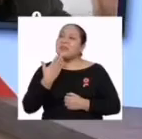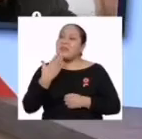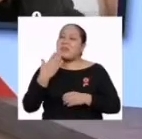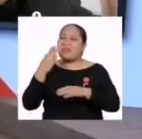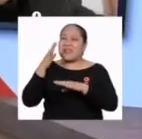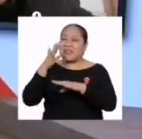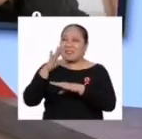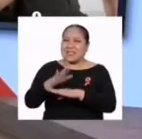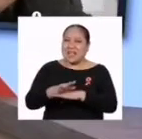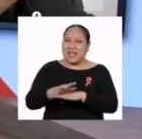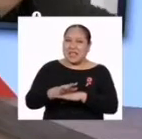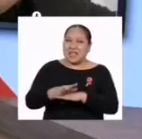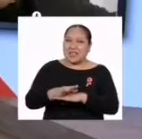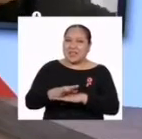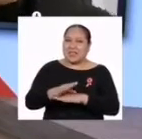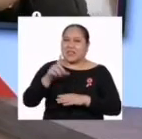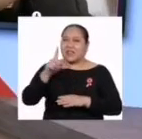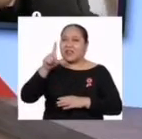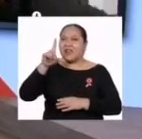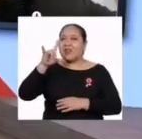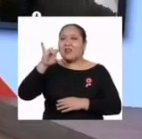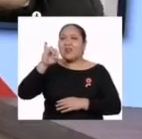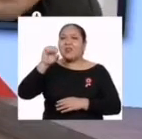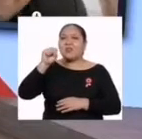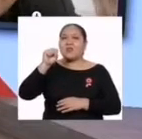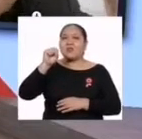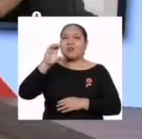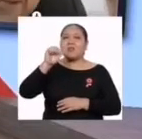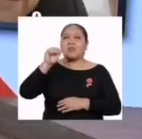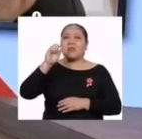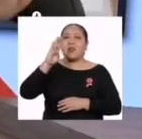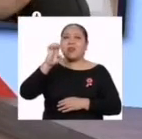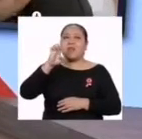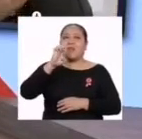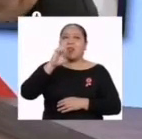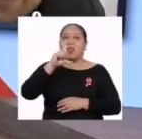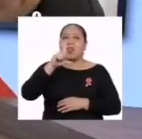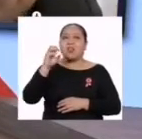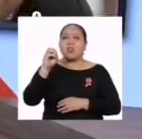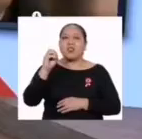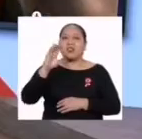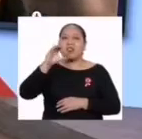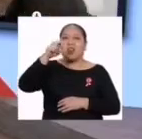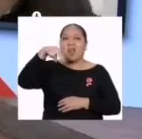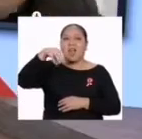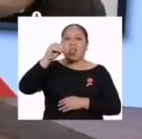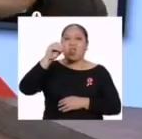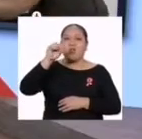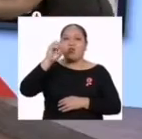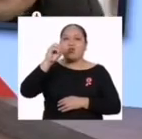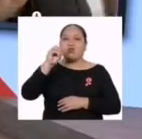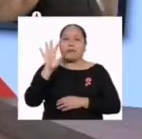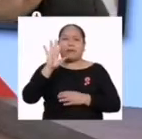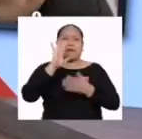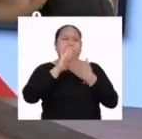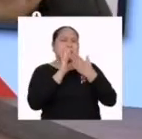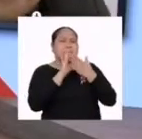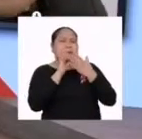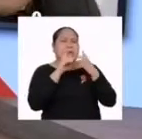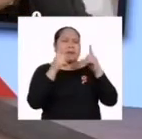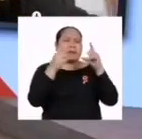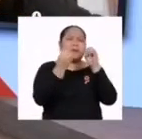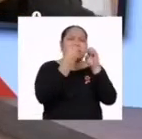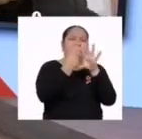¿cómo está? A ver, hijito, me estoy acomodando este nuevo sistema computarizado llamado